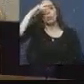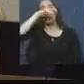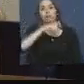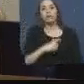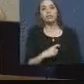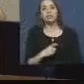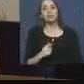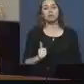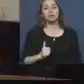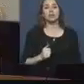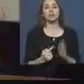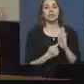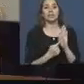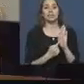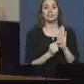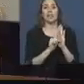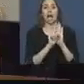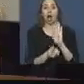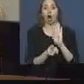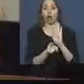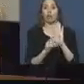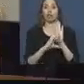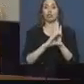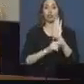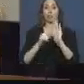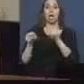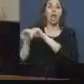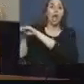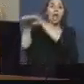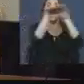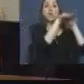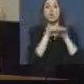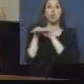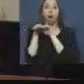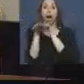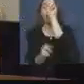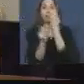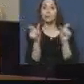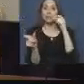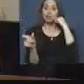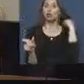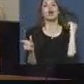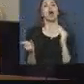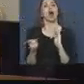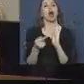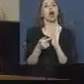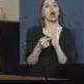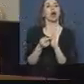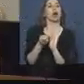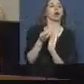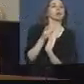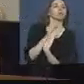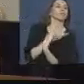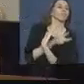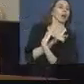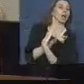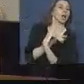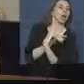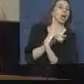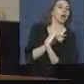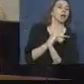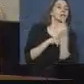que este imperativo de igualdad esconde detrás de sí muchas veces una